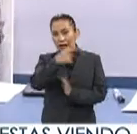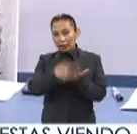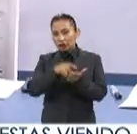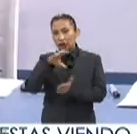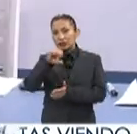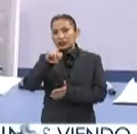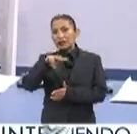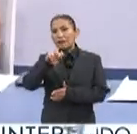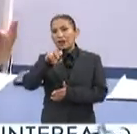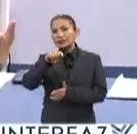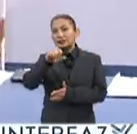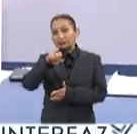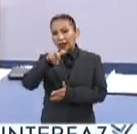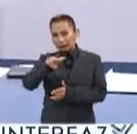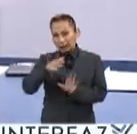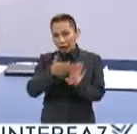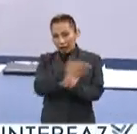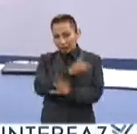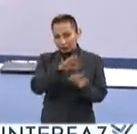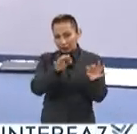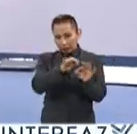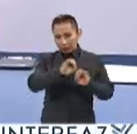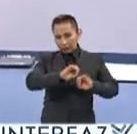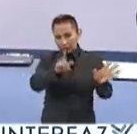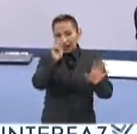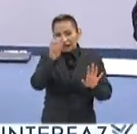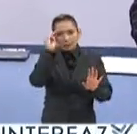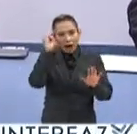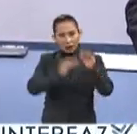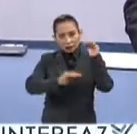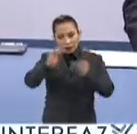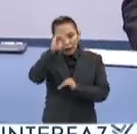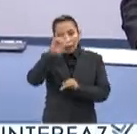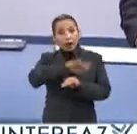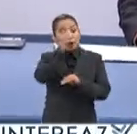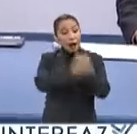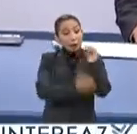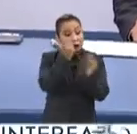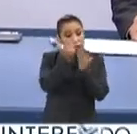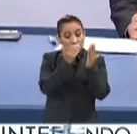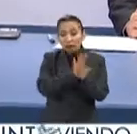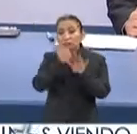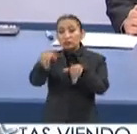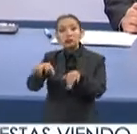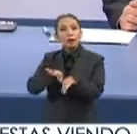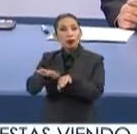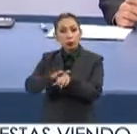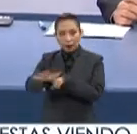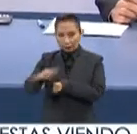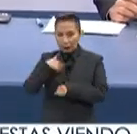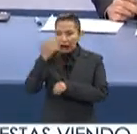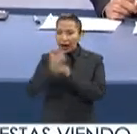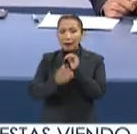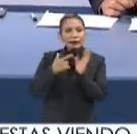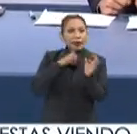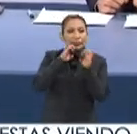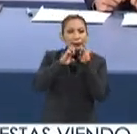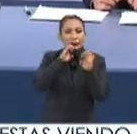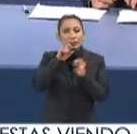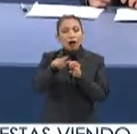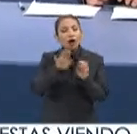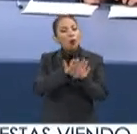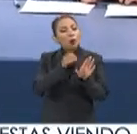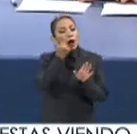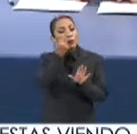CIMVESTAB. Y bueno, ya platicamos un poco acerca de lo que se trata esta maestría, cuál es la salida laboral. Yo le preguntaría para cerrar, ¿cómo se pueden acercar